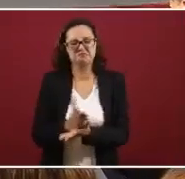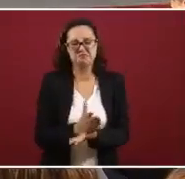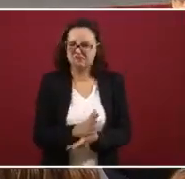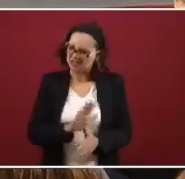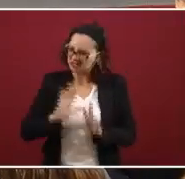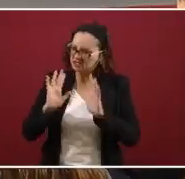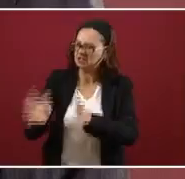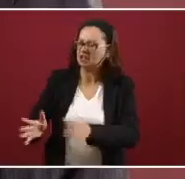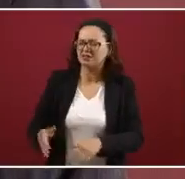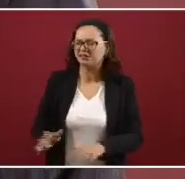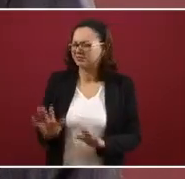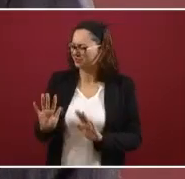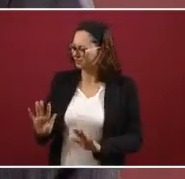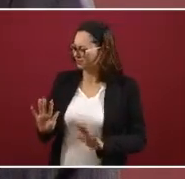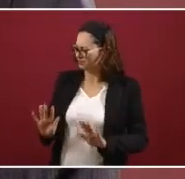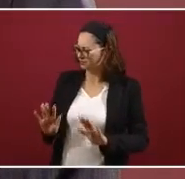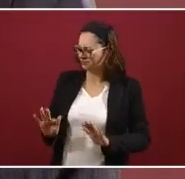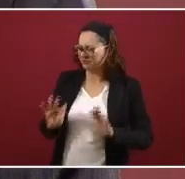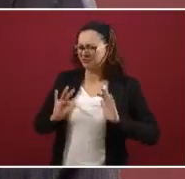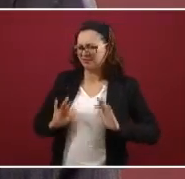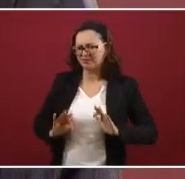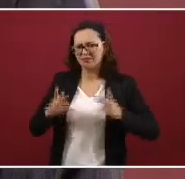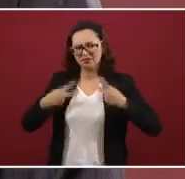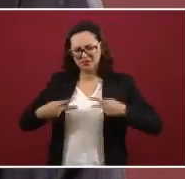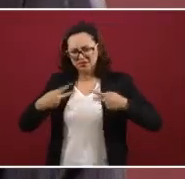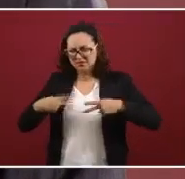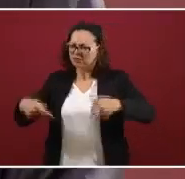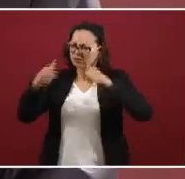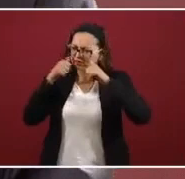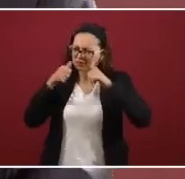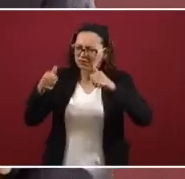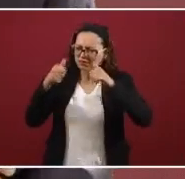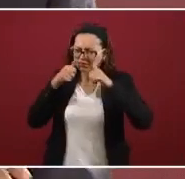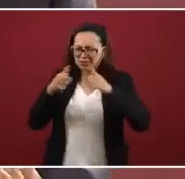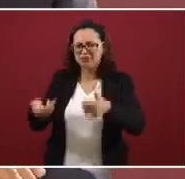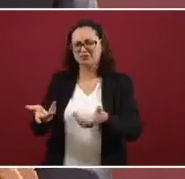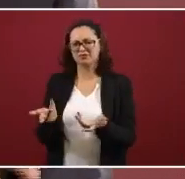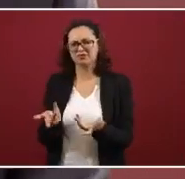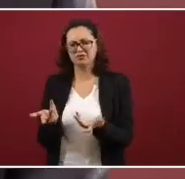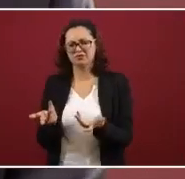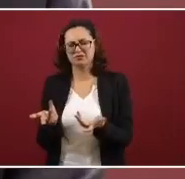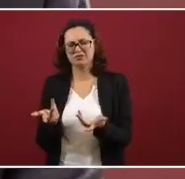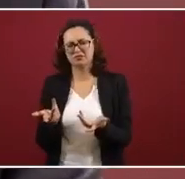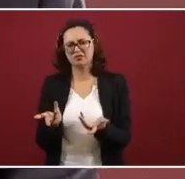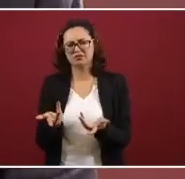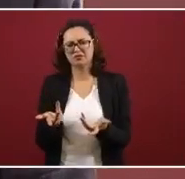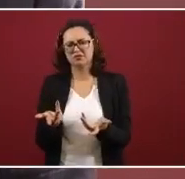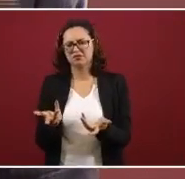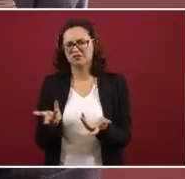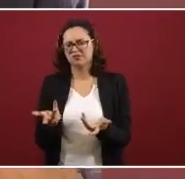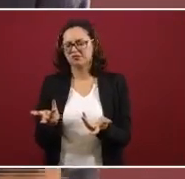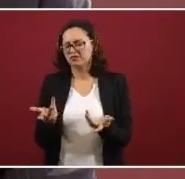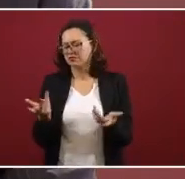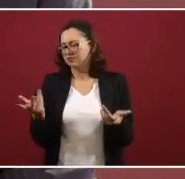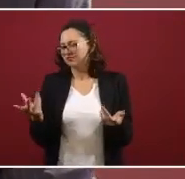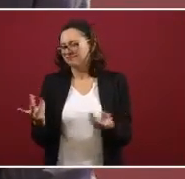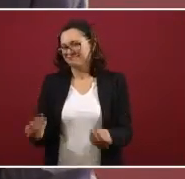¿Por qué no escuchar a la gente, ¿no? Hay muchas demandas.